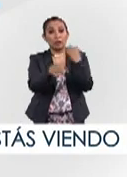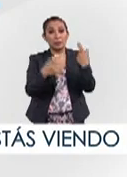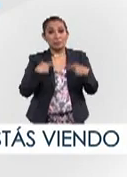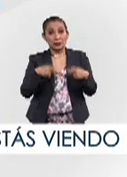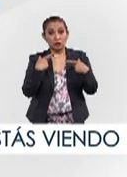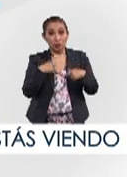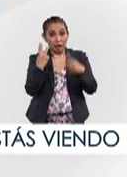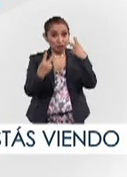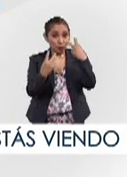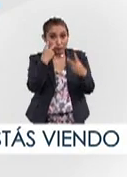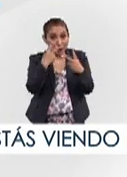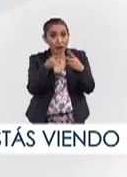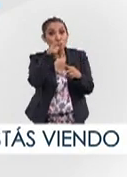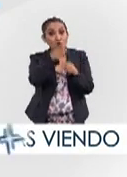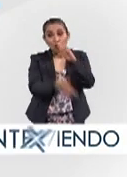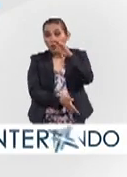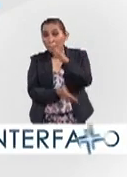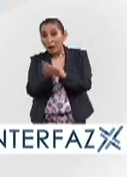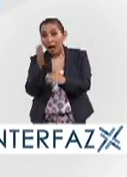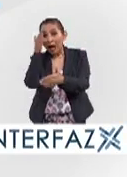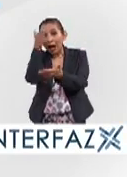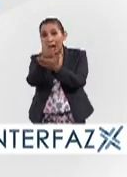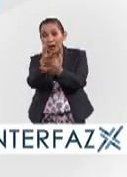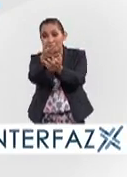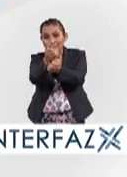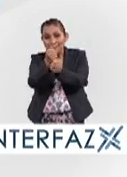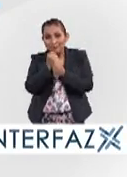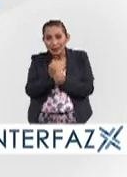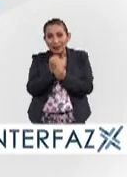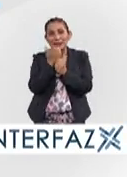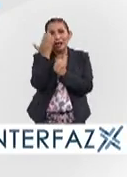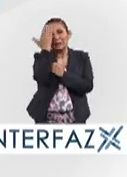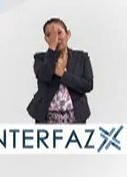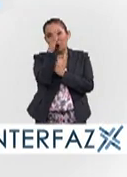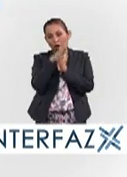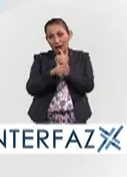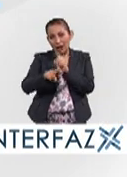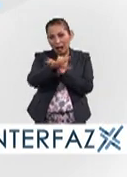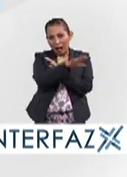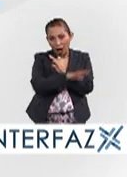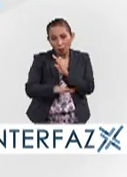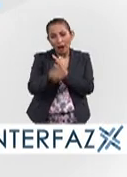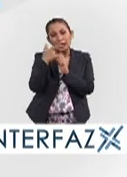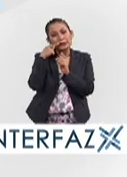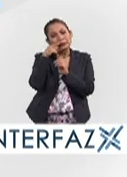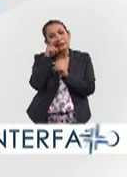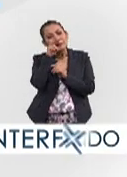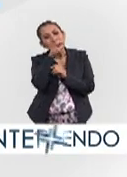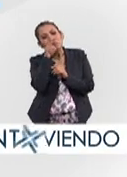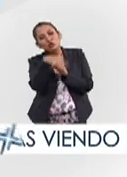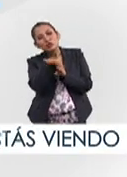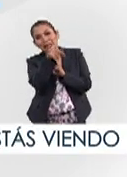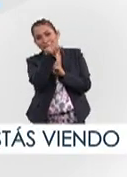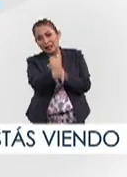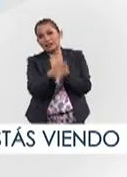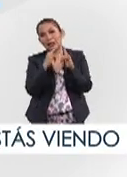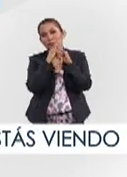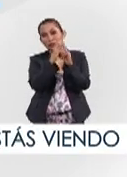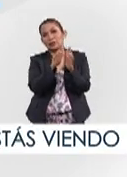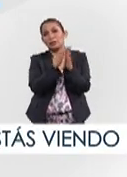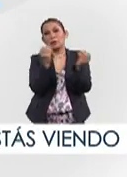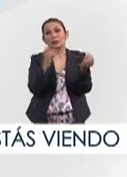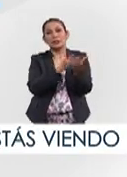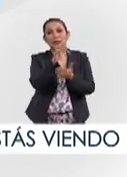los televidentes a que se apropien del espejo y el agua y que pues lo sigan en esta y otras